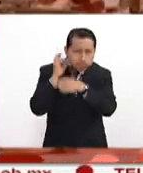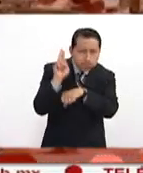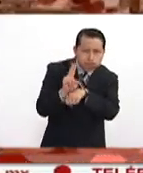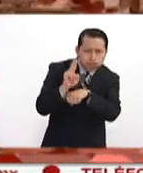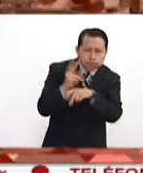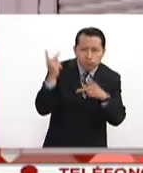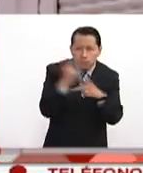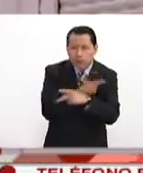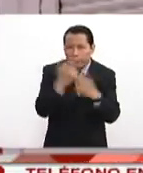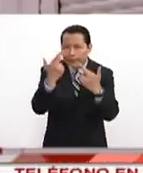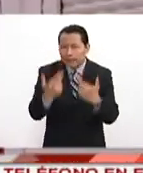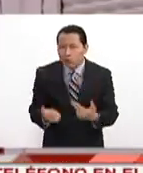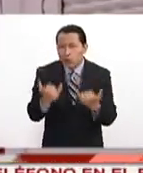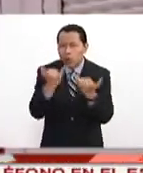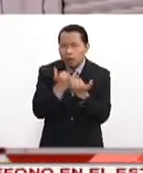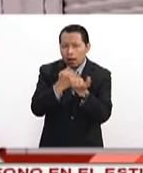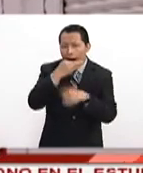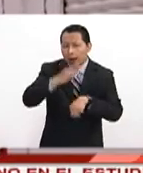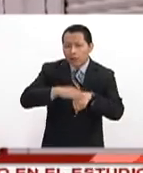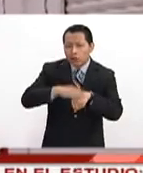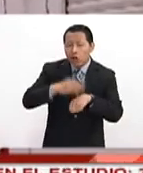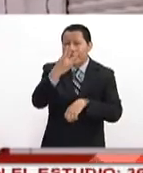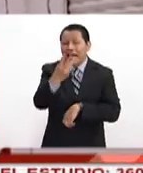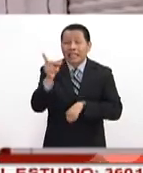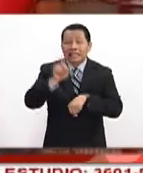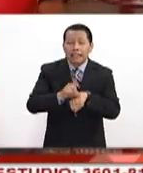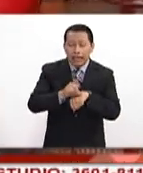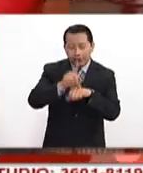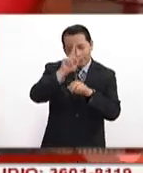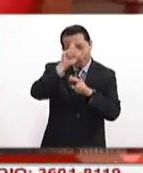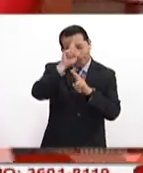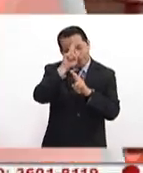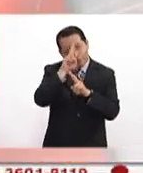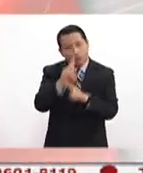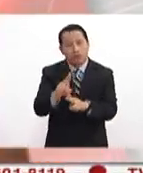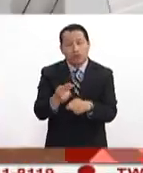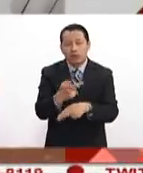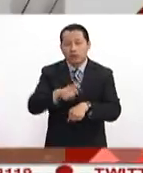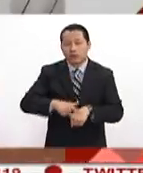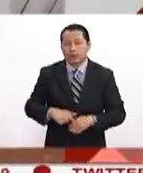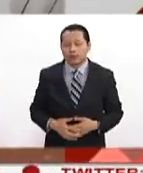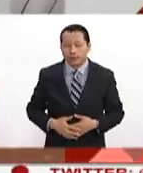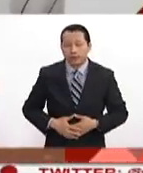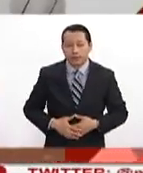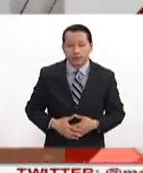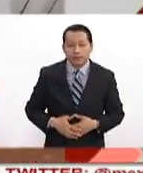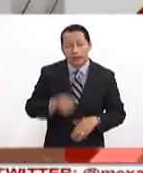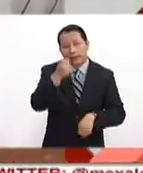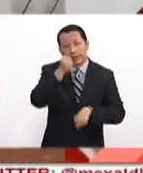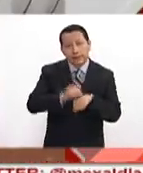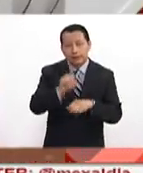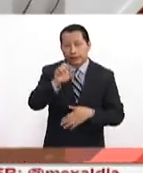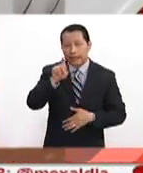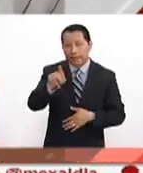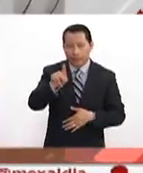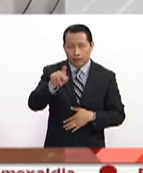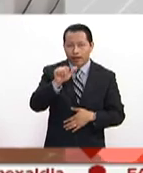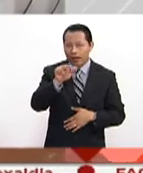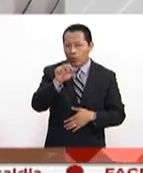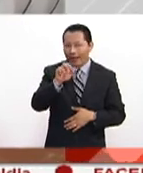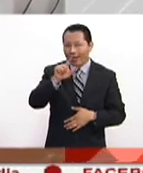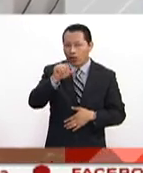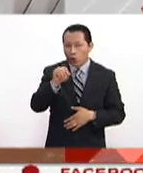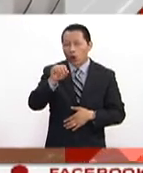que dejó el sismo y declara 3 días de luto nacional. El secretario de Educación Pública, Aurelio